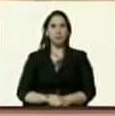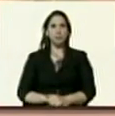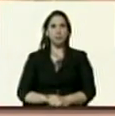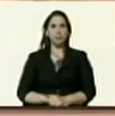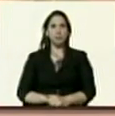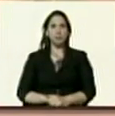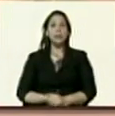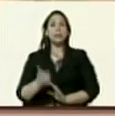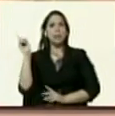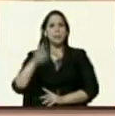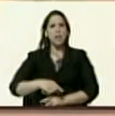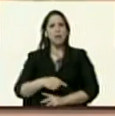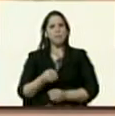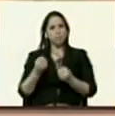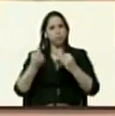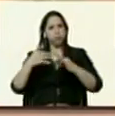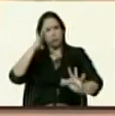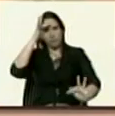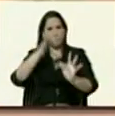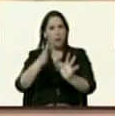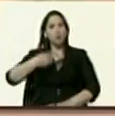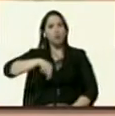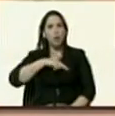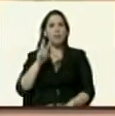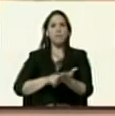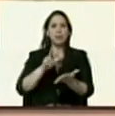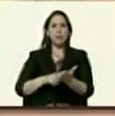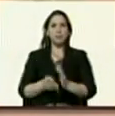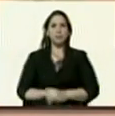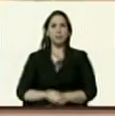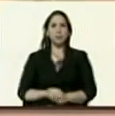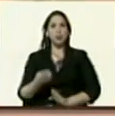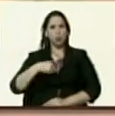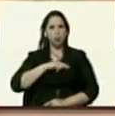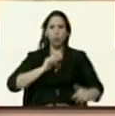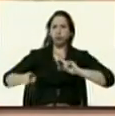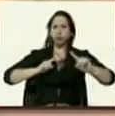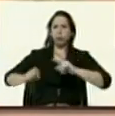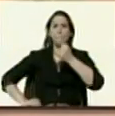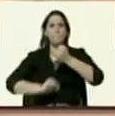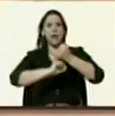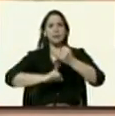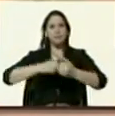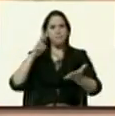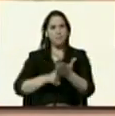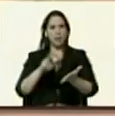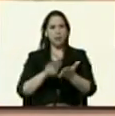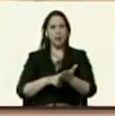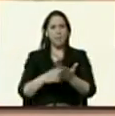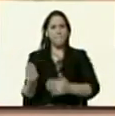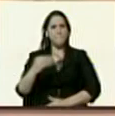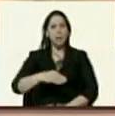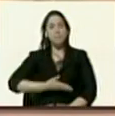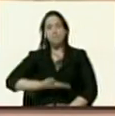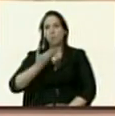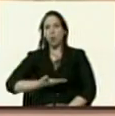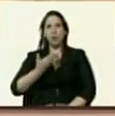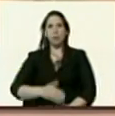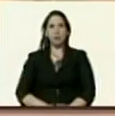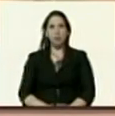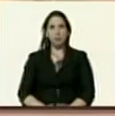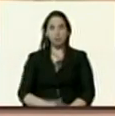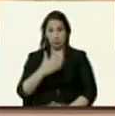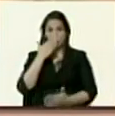y además con mucha fe en nuestra verdad, porque actuamos en base a la verdad. Es lo más importante, el